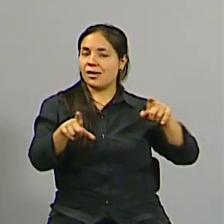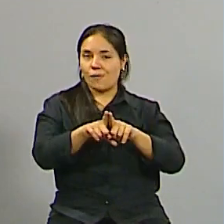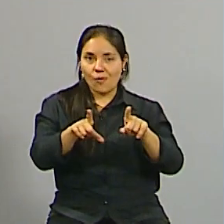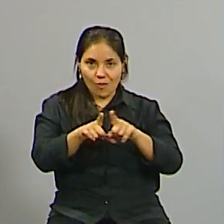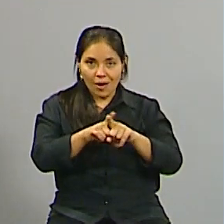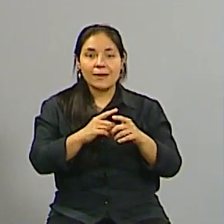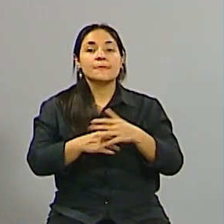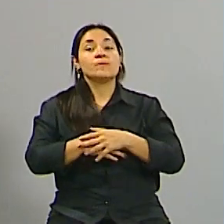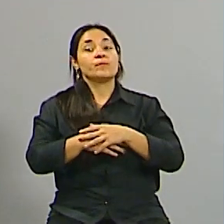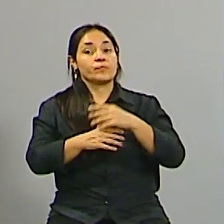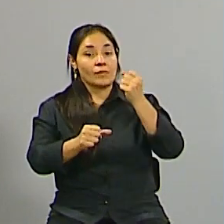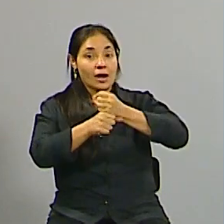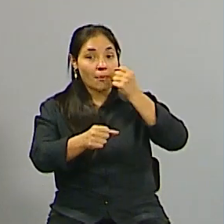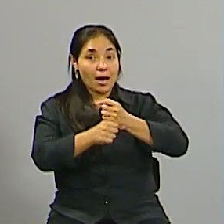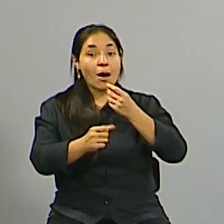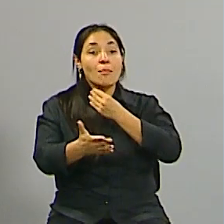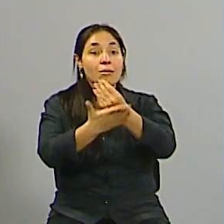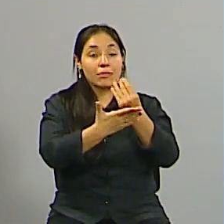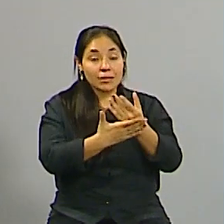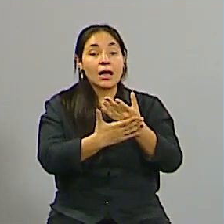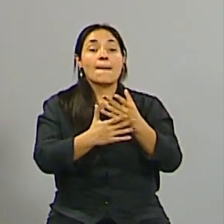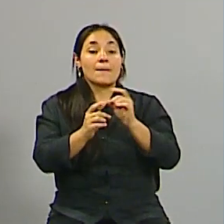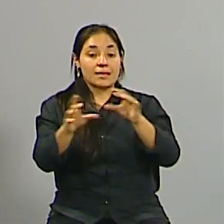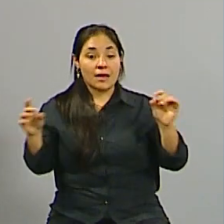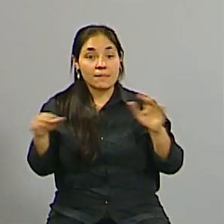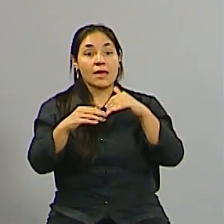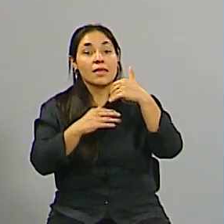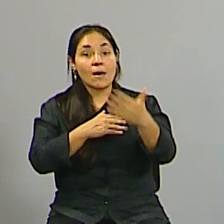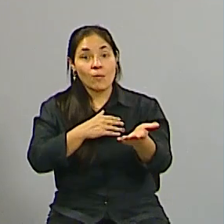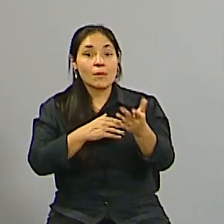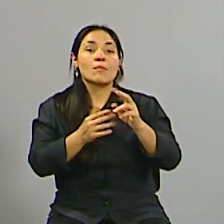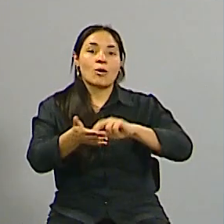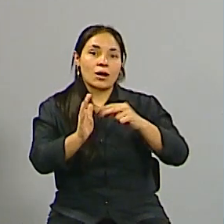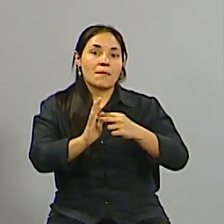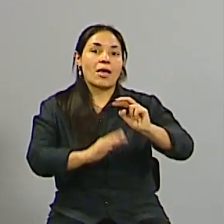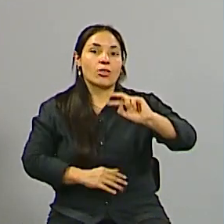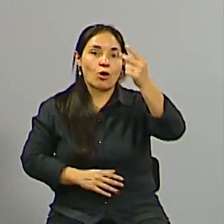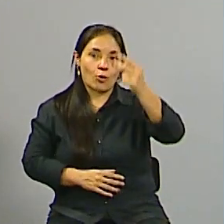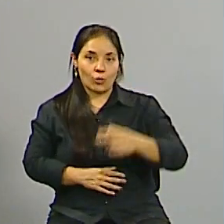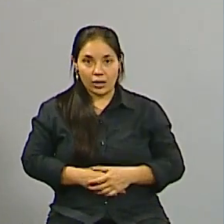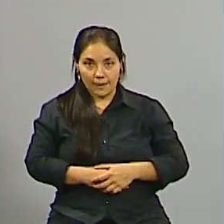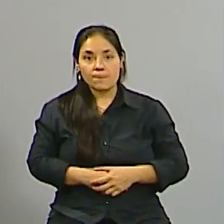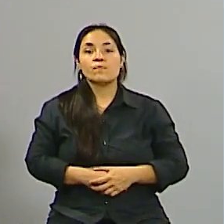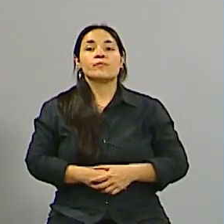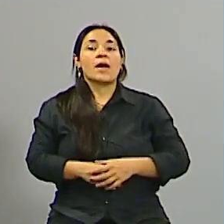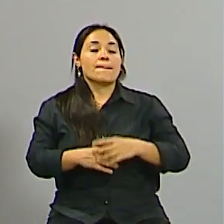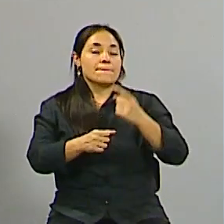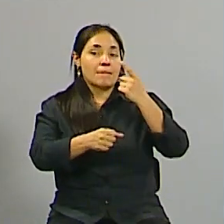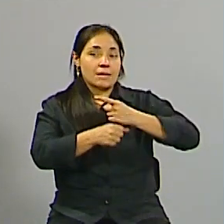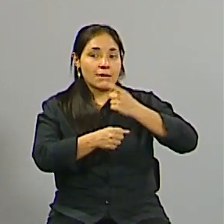la recuperación del empleo post-pandemia se agudizan. Claro. Dos problemas están en el